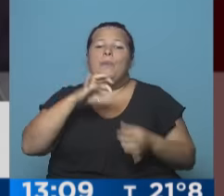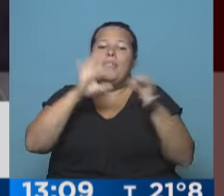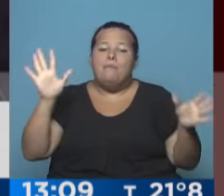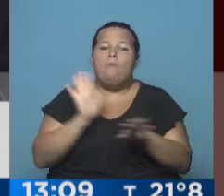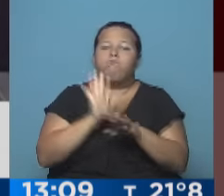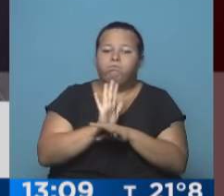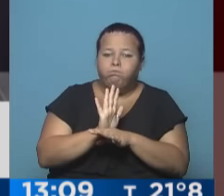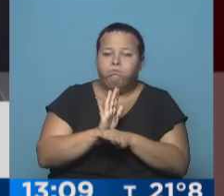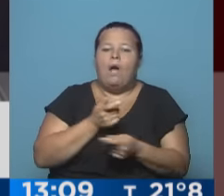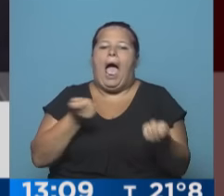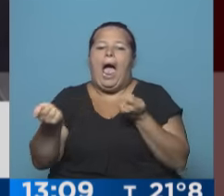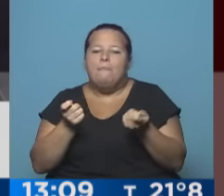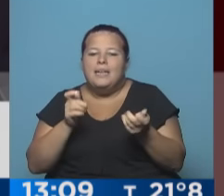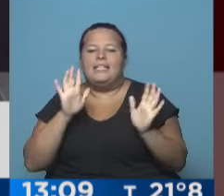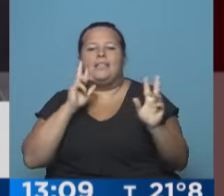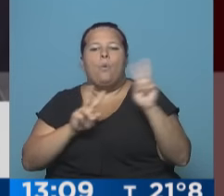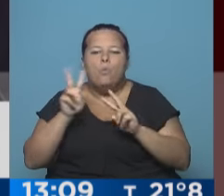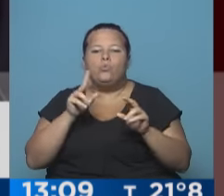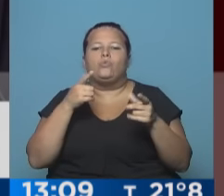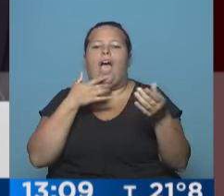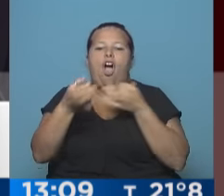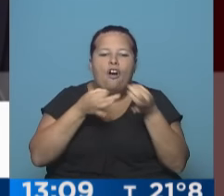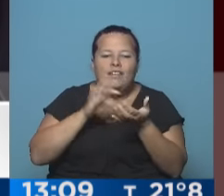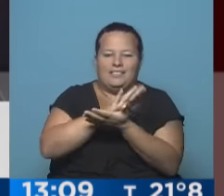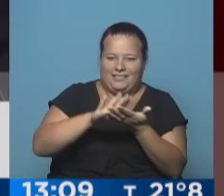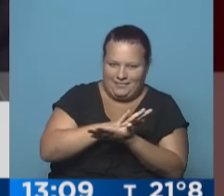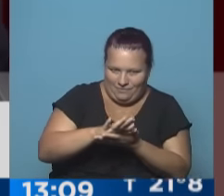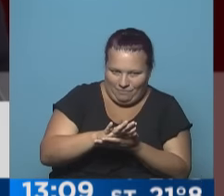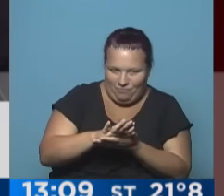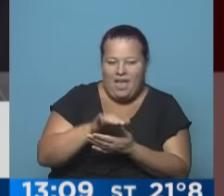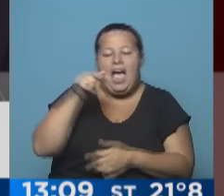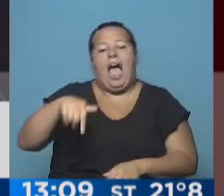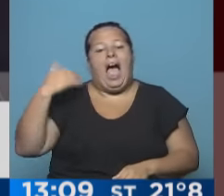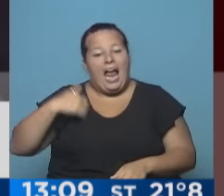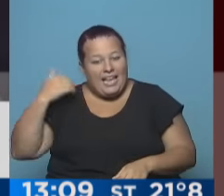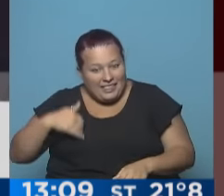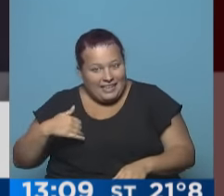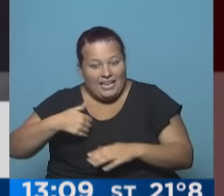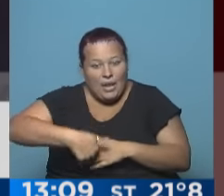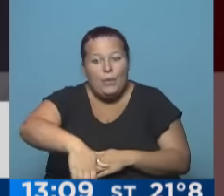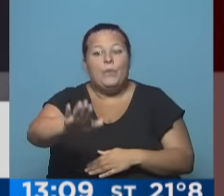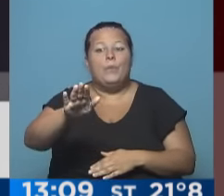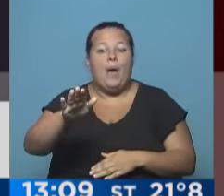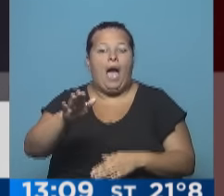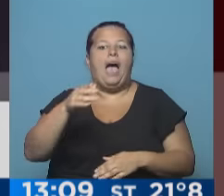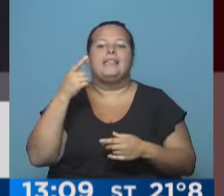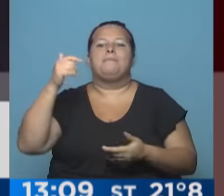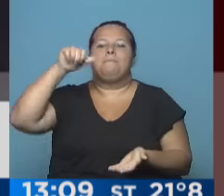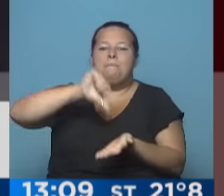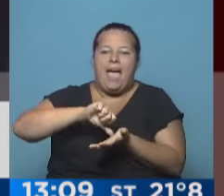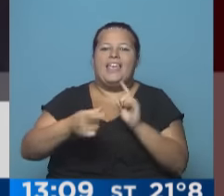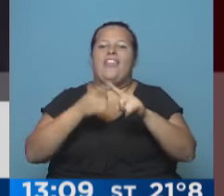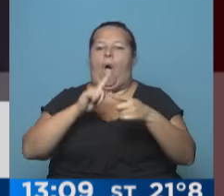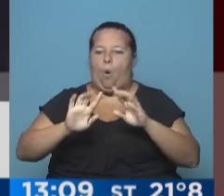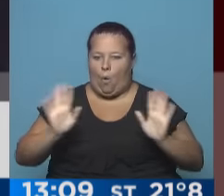significa administrándolos usando el diálogo. La Argentina que viene es el país del